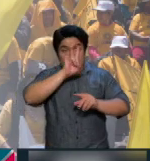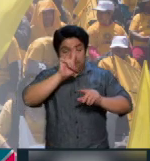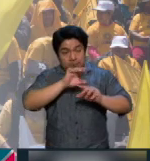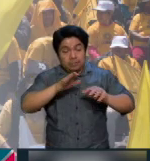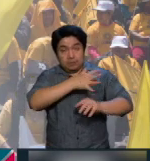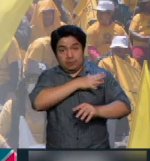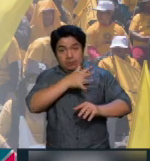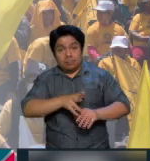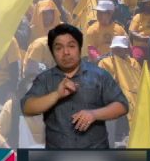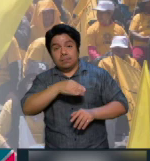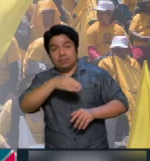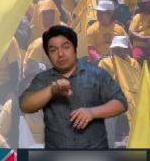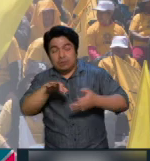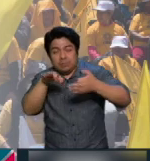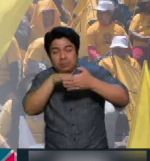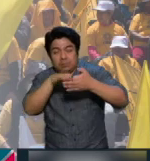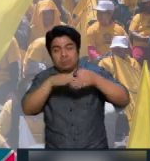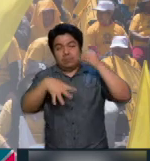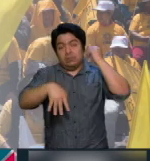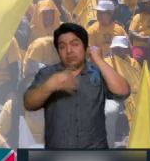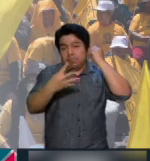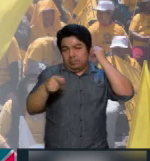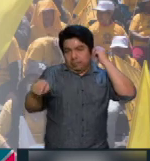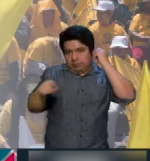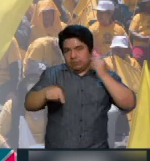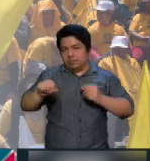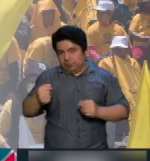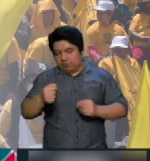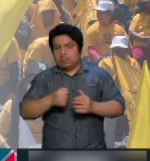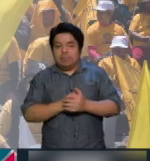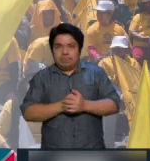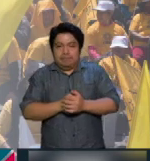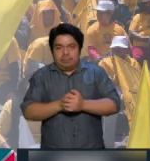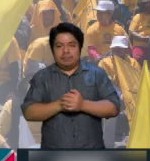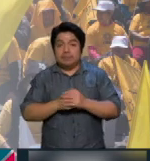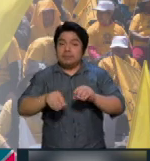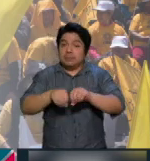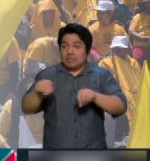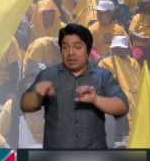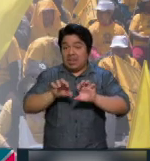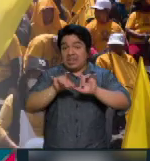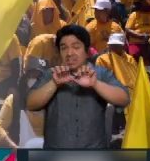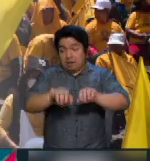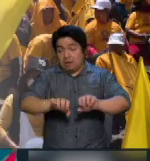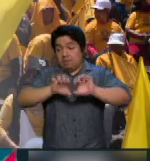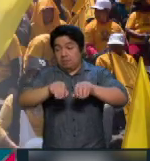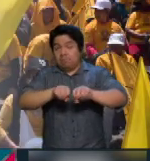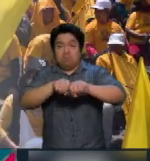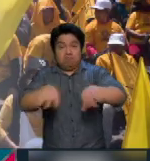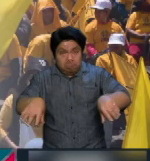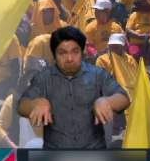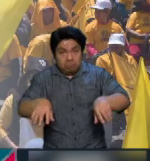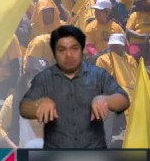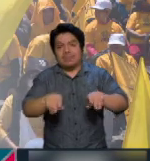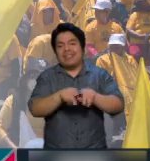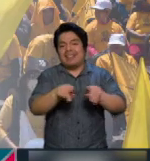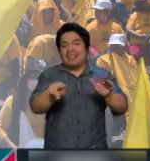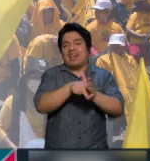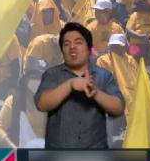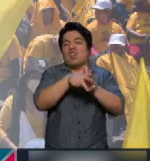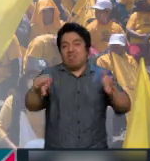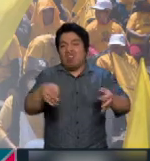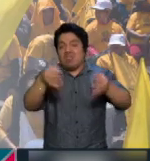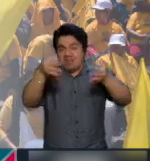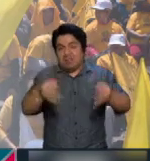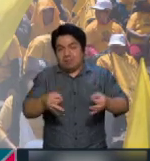INE cerca del 19 de ese mes. De aprobarse el dictamen de pérdida de registro, se publicará en el Diario Oficial de la Federación para iniciar así con